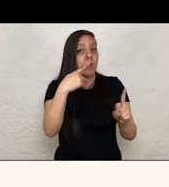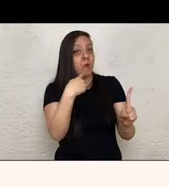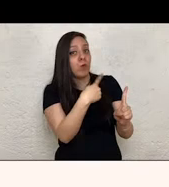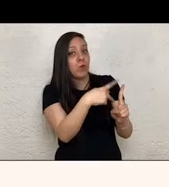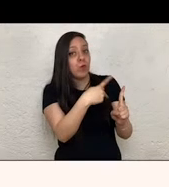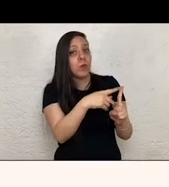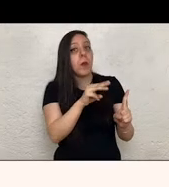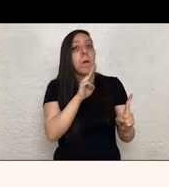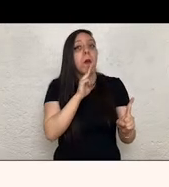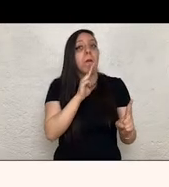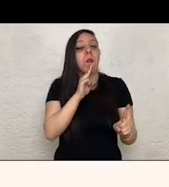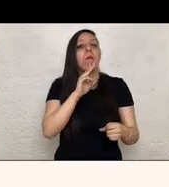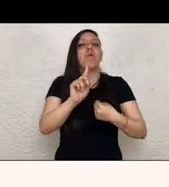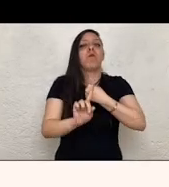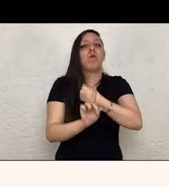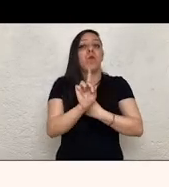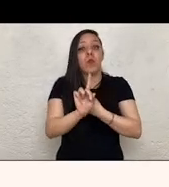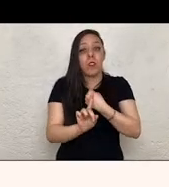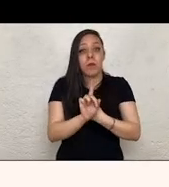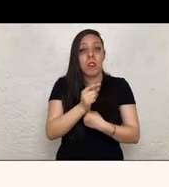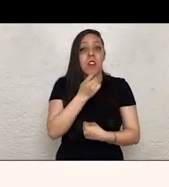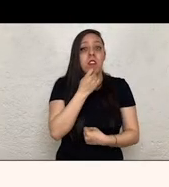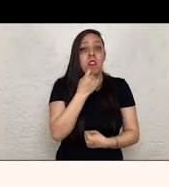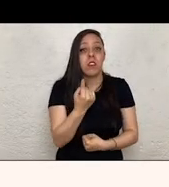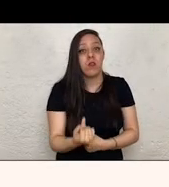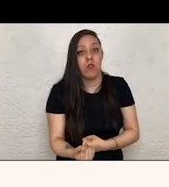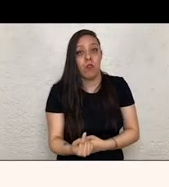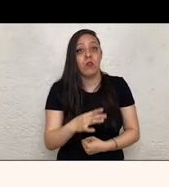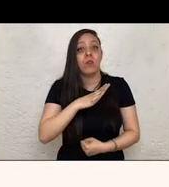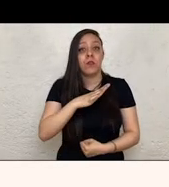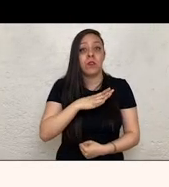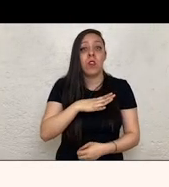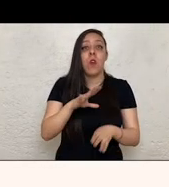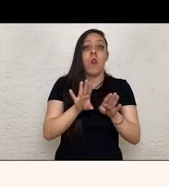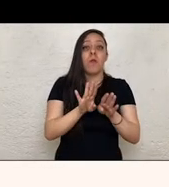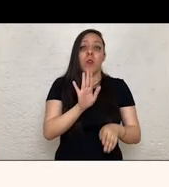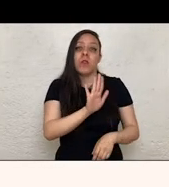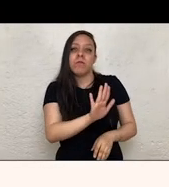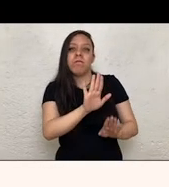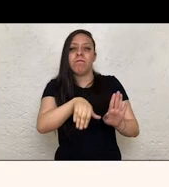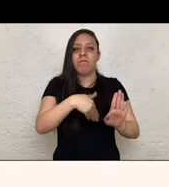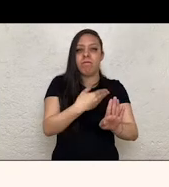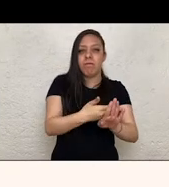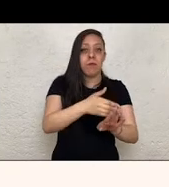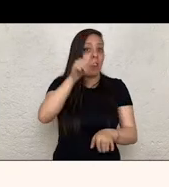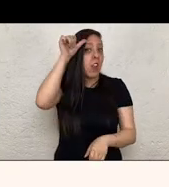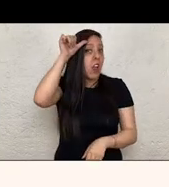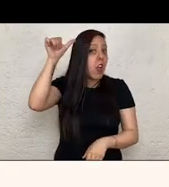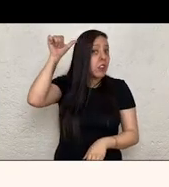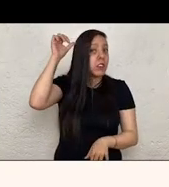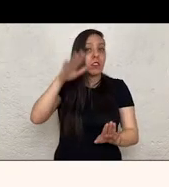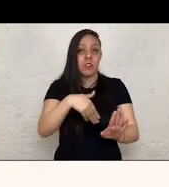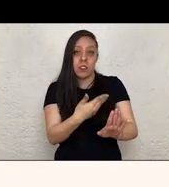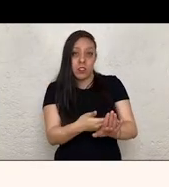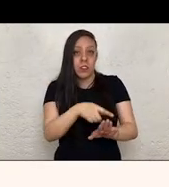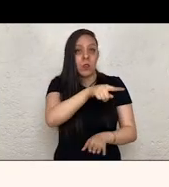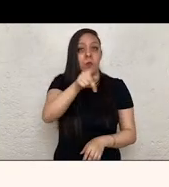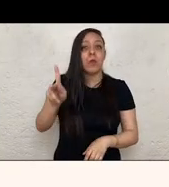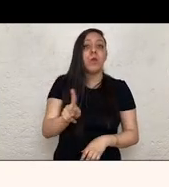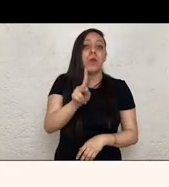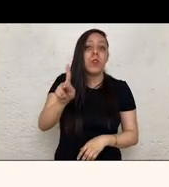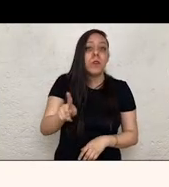de ella experimentó una crisis durante su niñez, un ataque, fueron amenazados por los